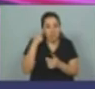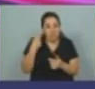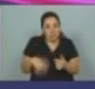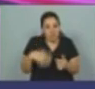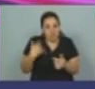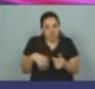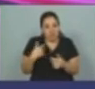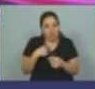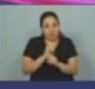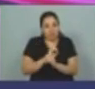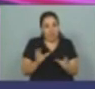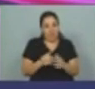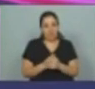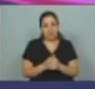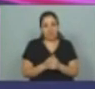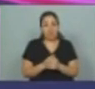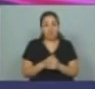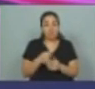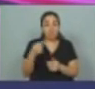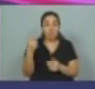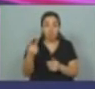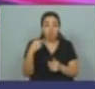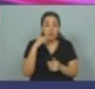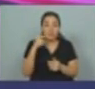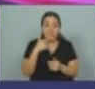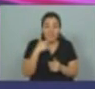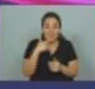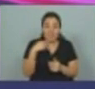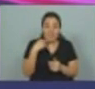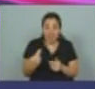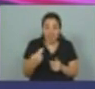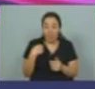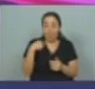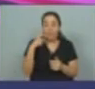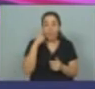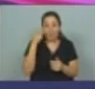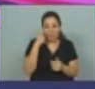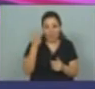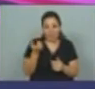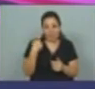hijas. Mis hijas sintieron vergüenza de la señora que salía en esa tapa.